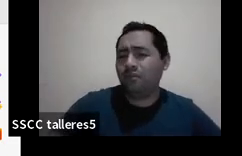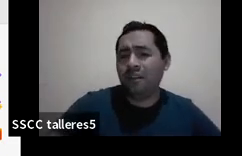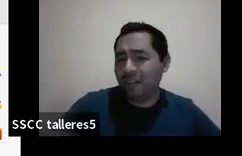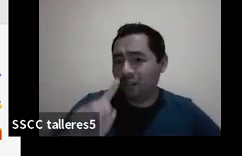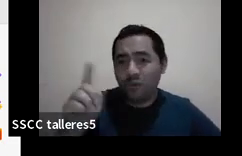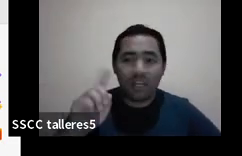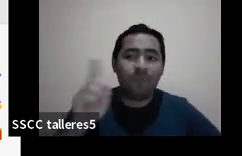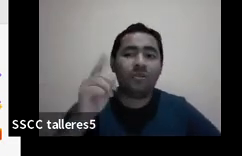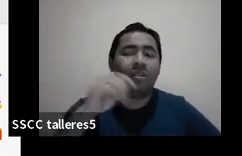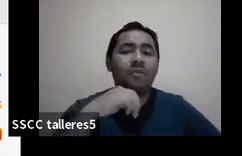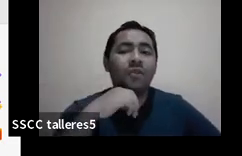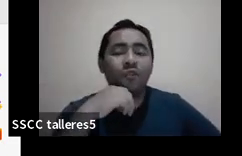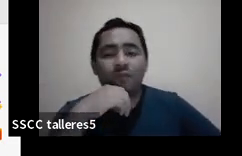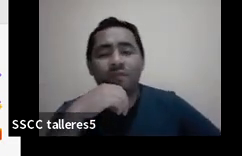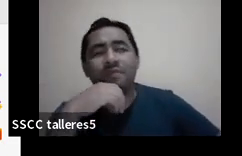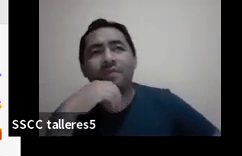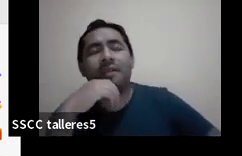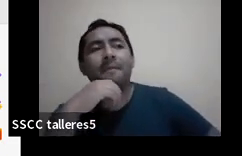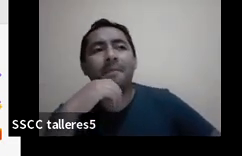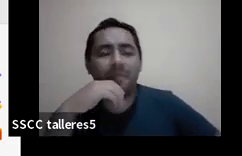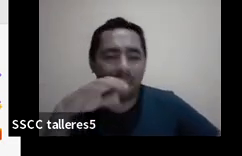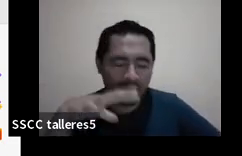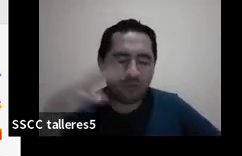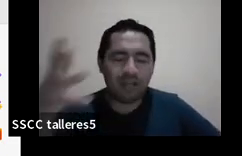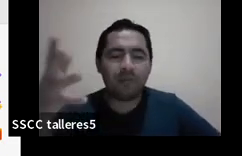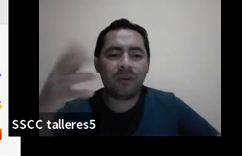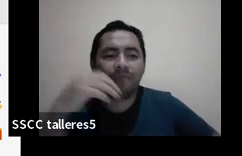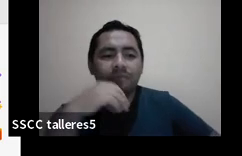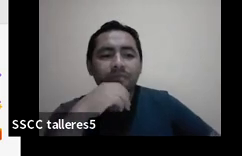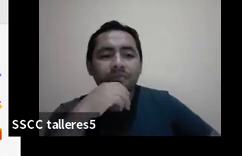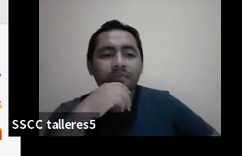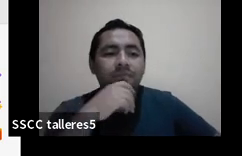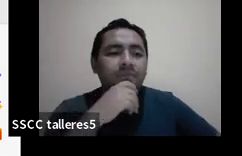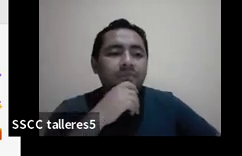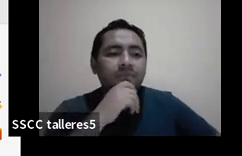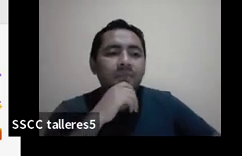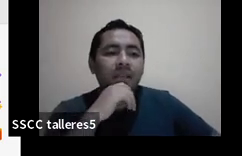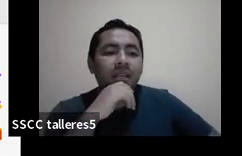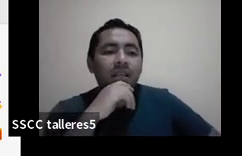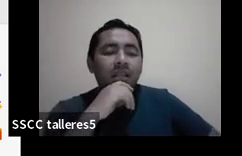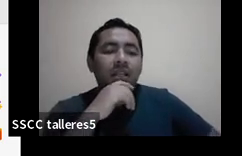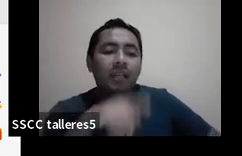preparados. No, en realidad no es responsable el profesor, ¿ya? Te voy a explicar por qué.